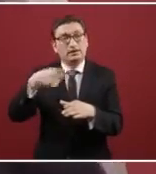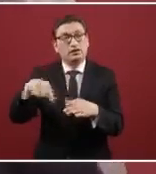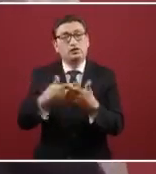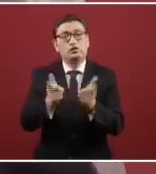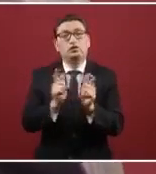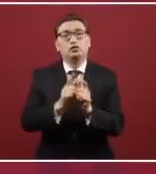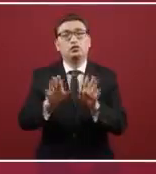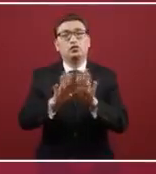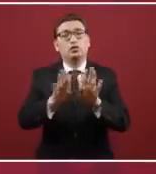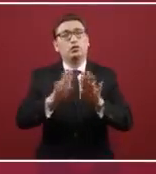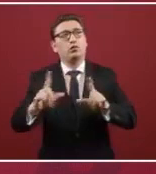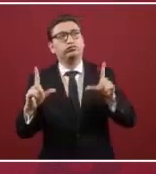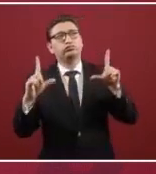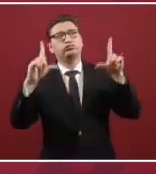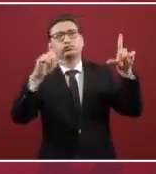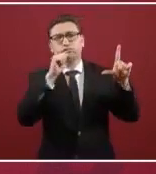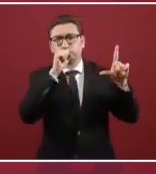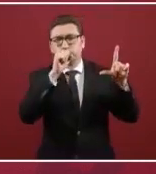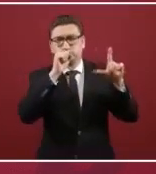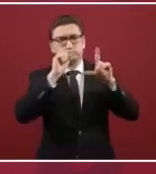un espectacular en el periférico,